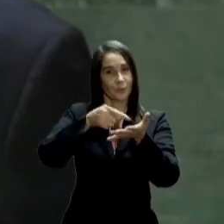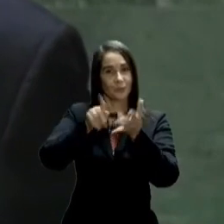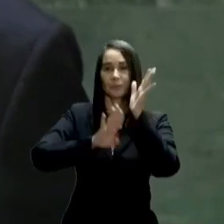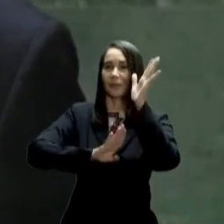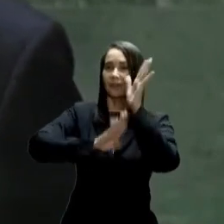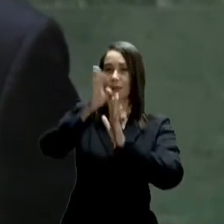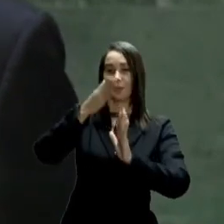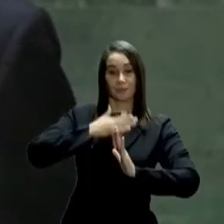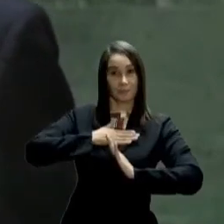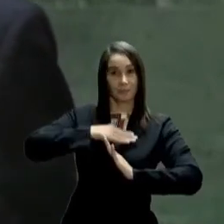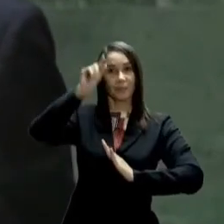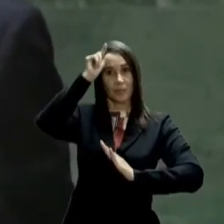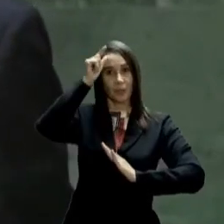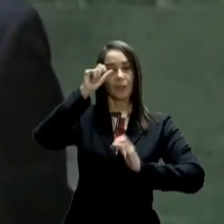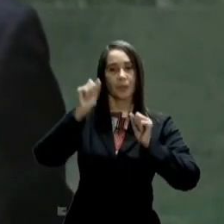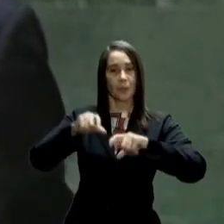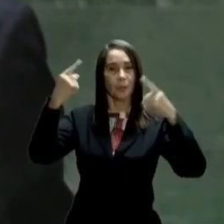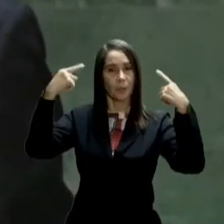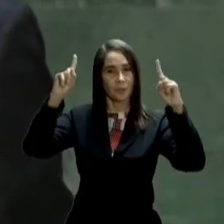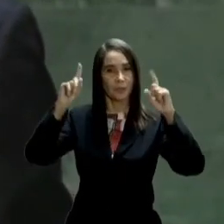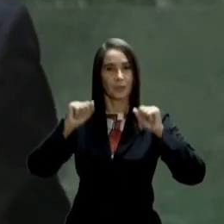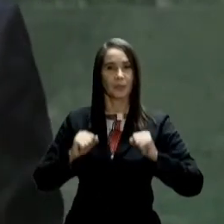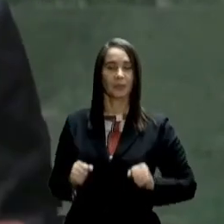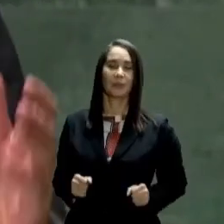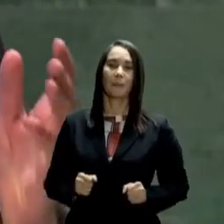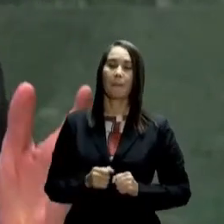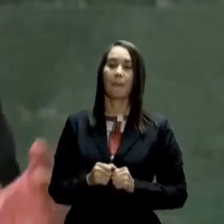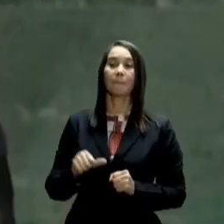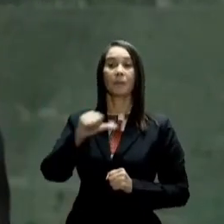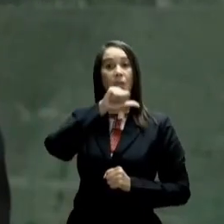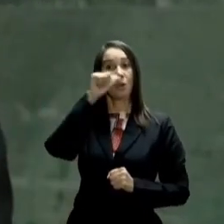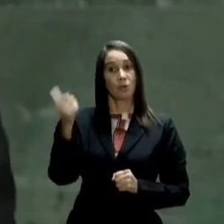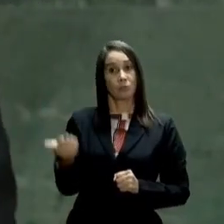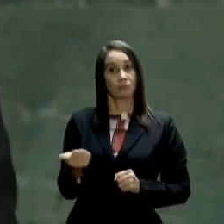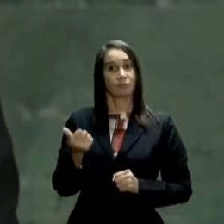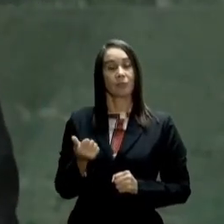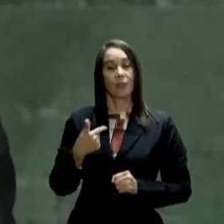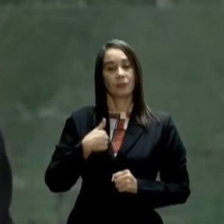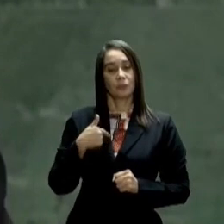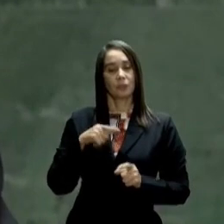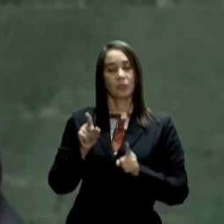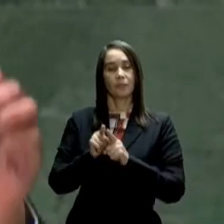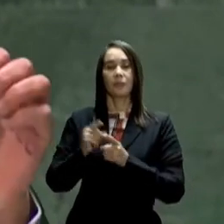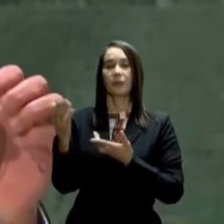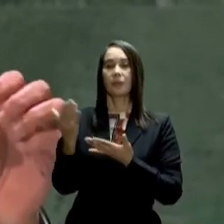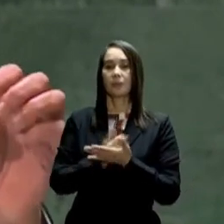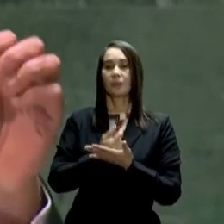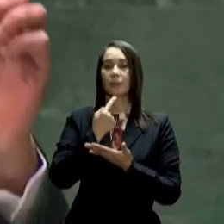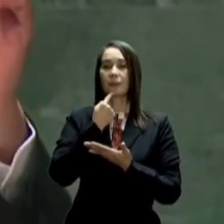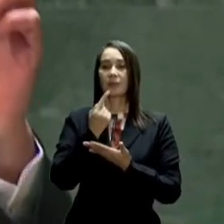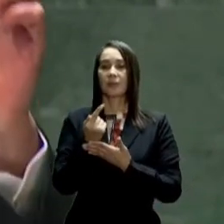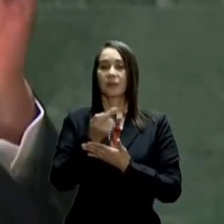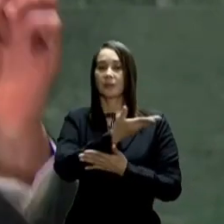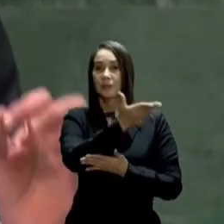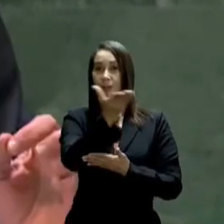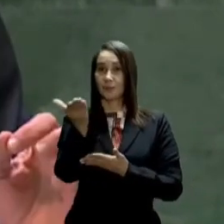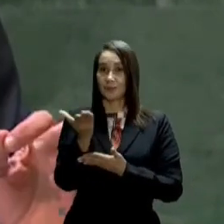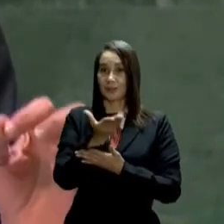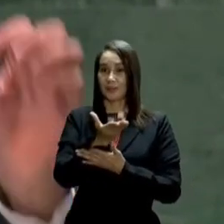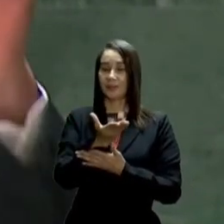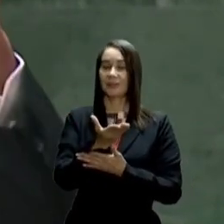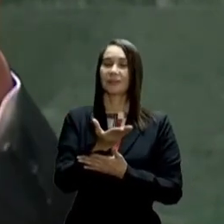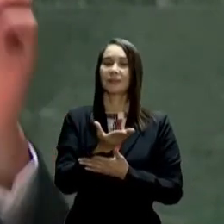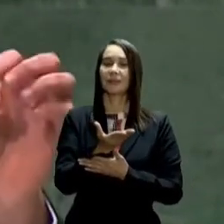avances que mi gobierno ha logrado en este sentido. En otro orden, quiero aprovechar para reiterar ante esta